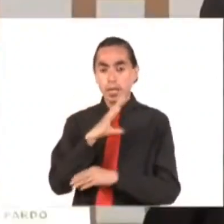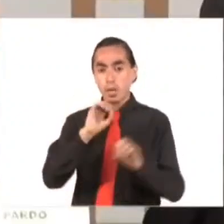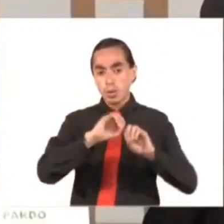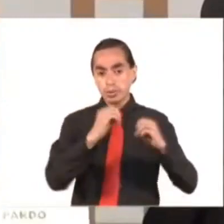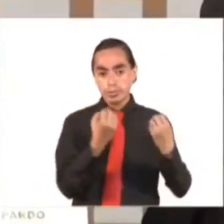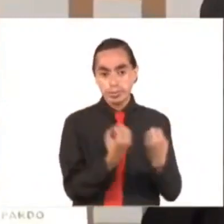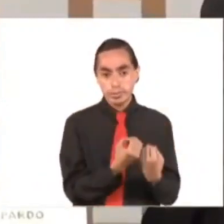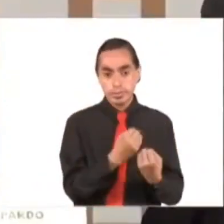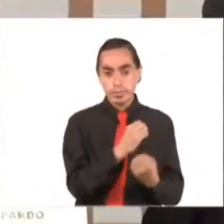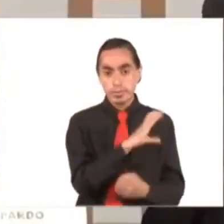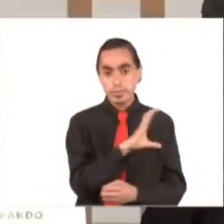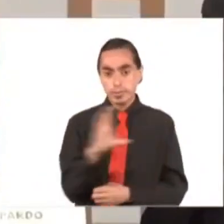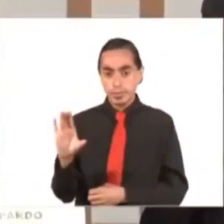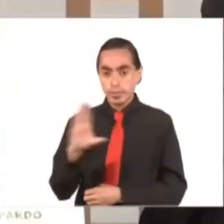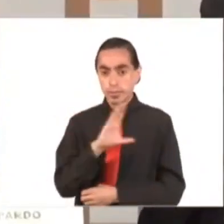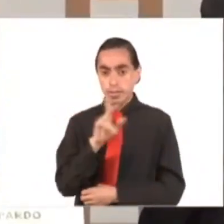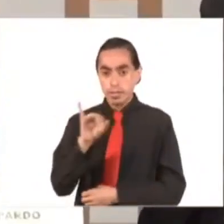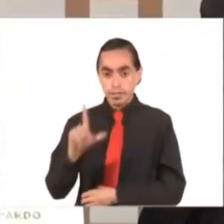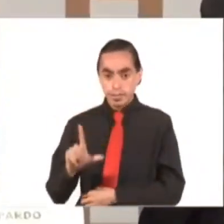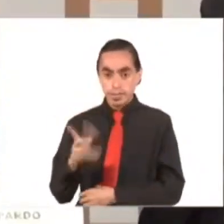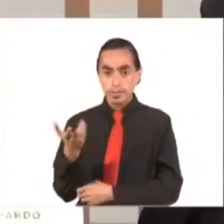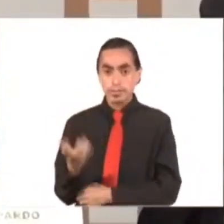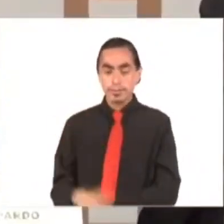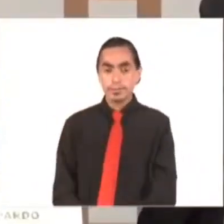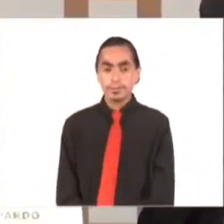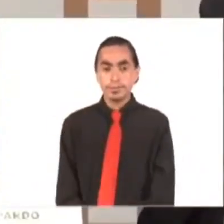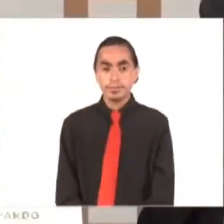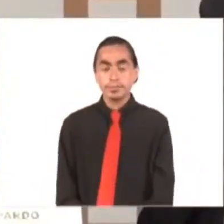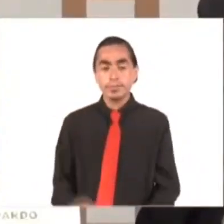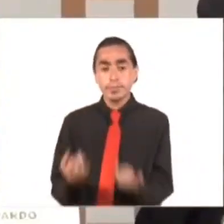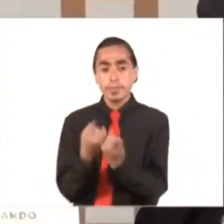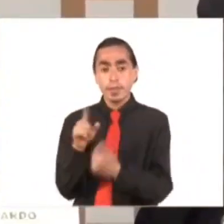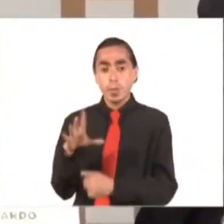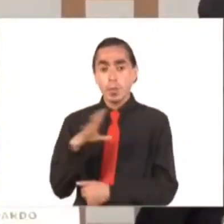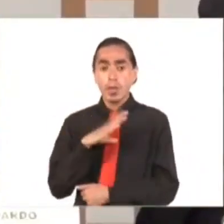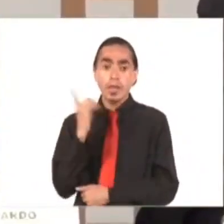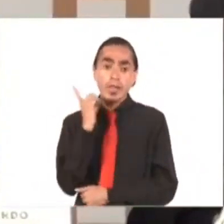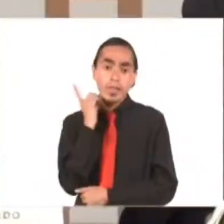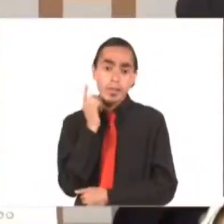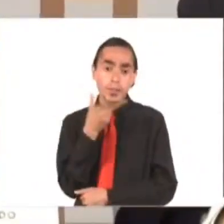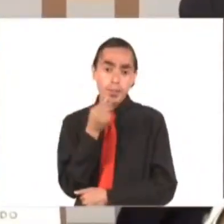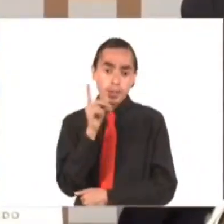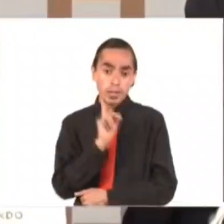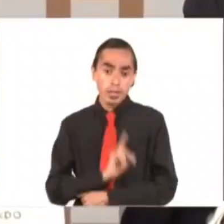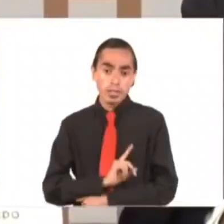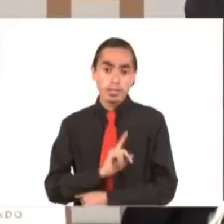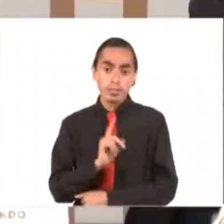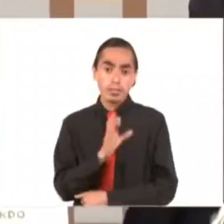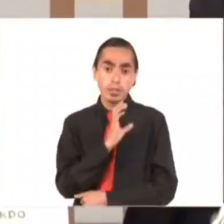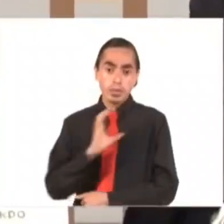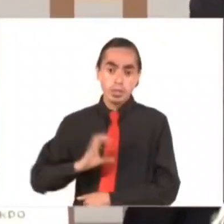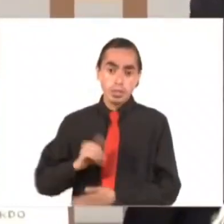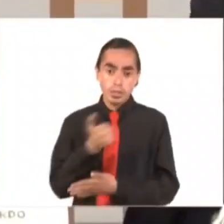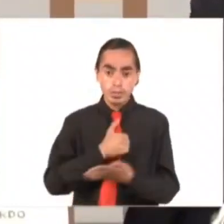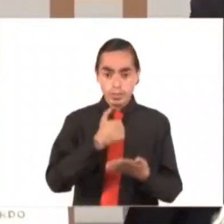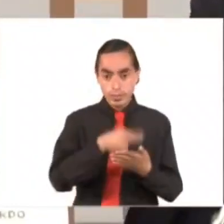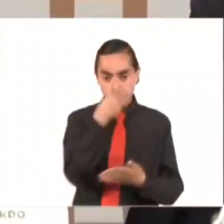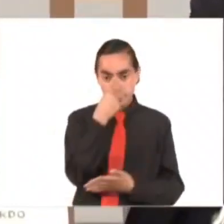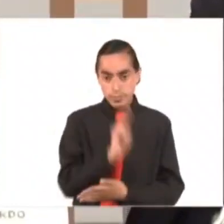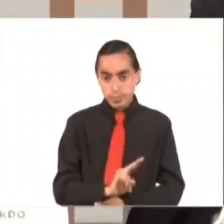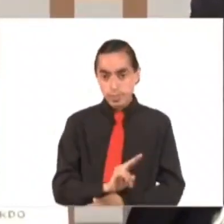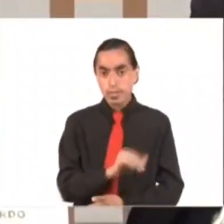organizaciones civiles, está también diputados y diputadas del Congreso de la Ciudad de